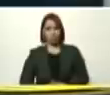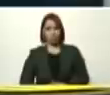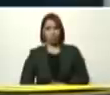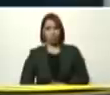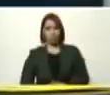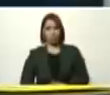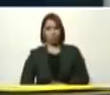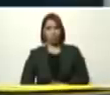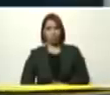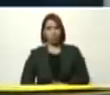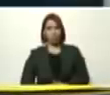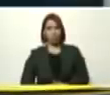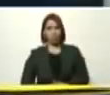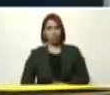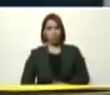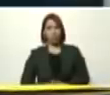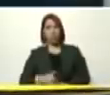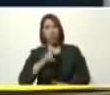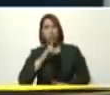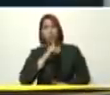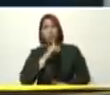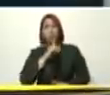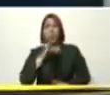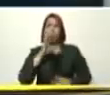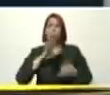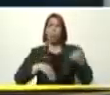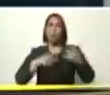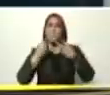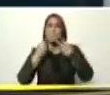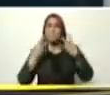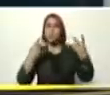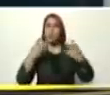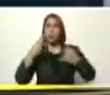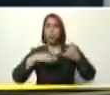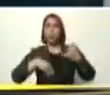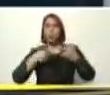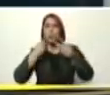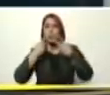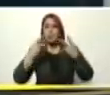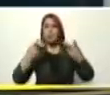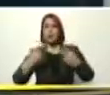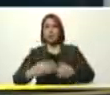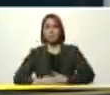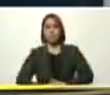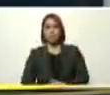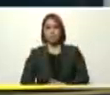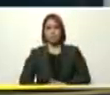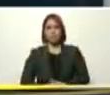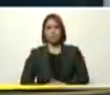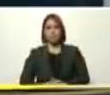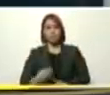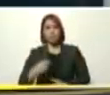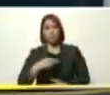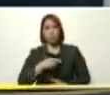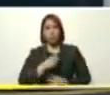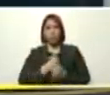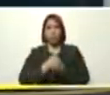Es conocido como la última proclama, el último mensaje de nuestro